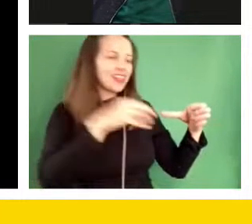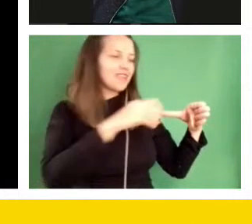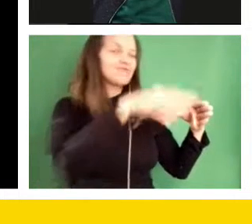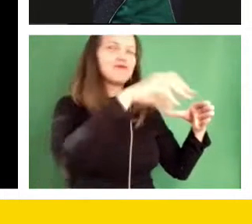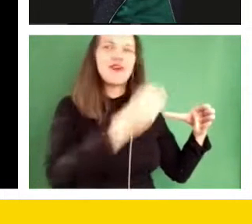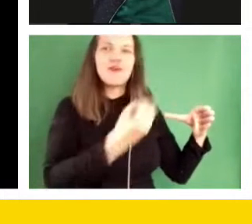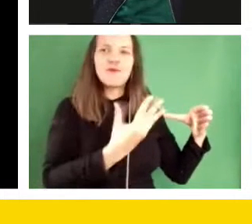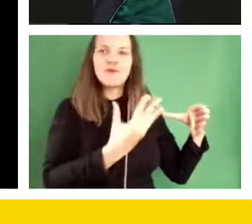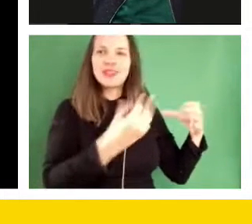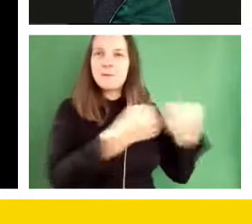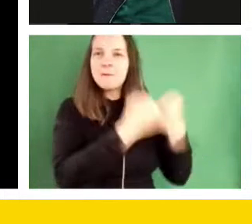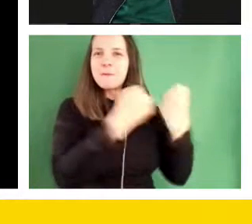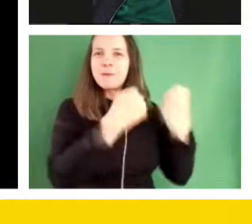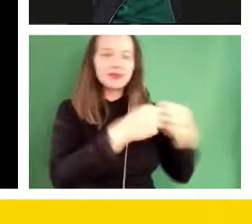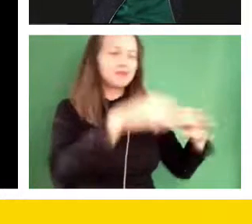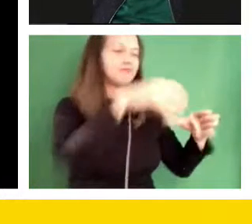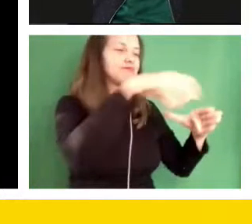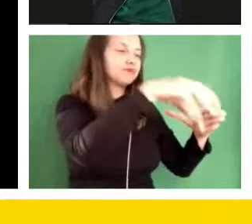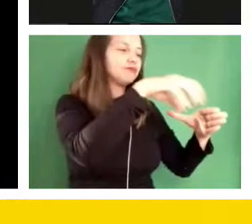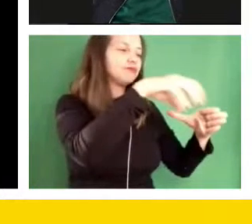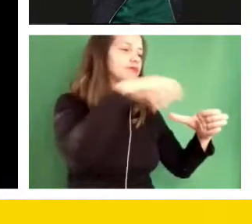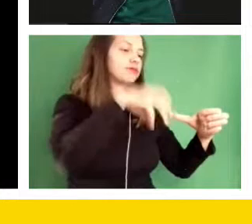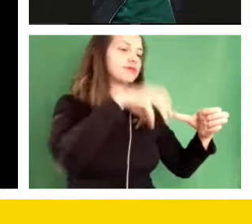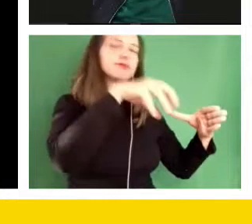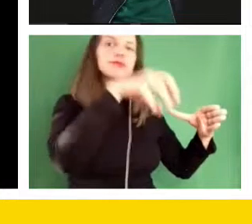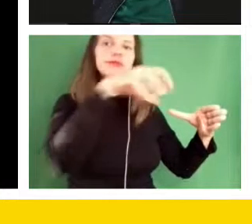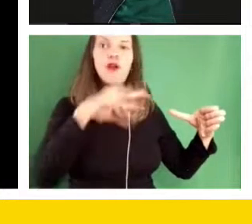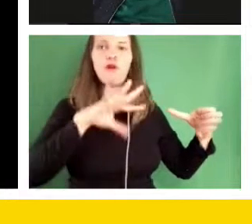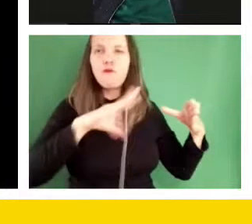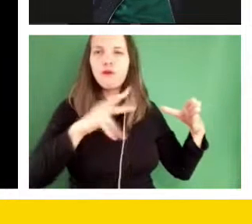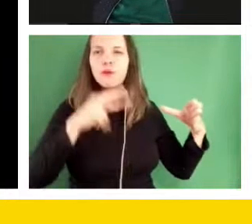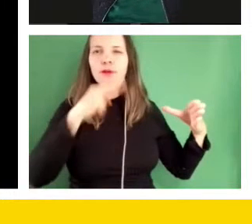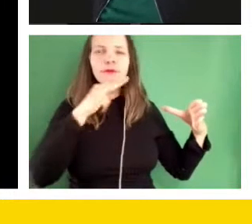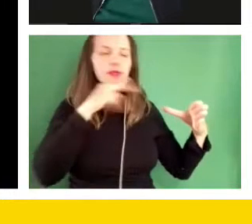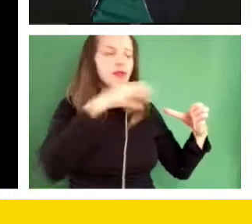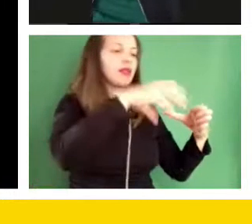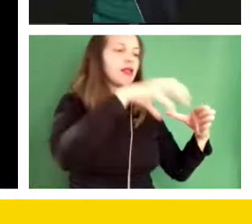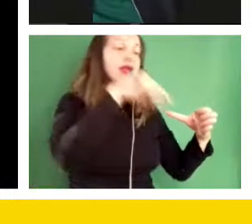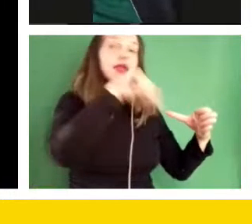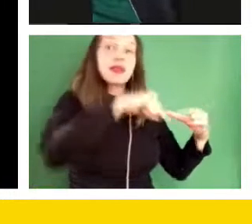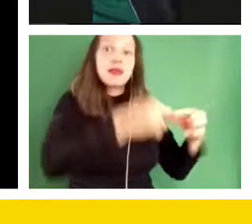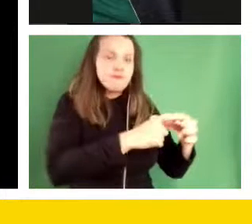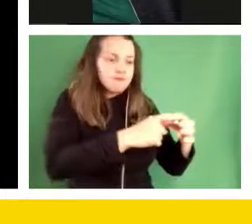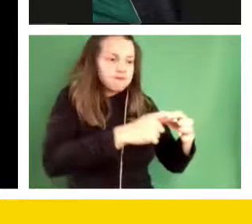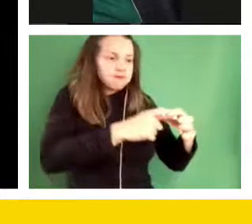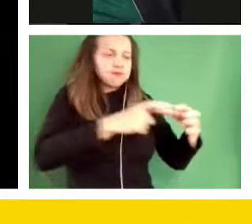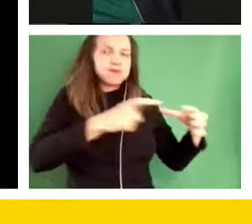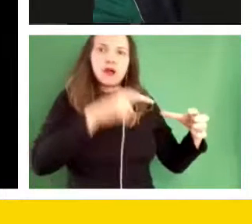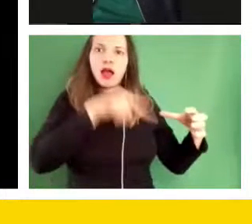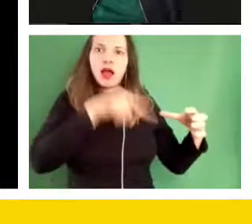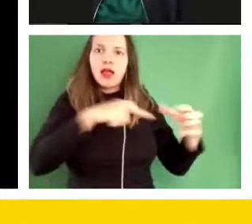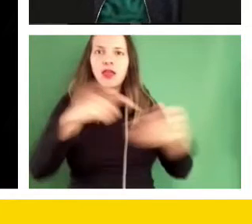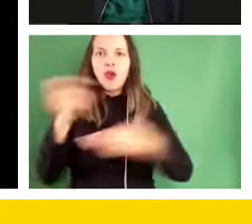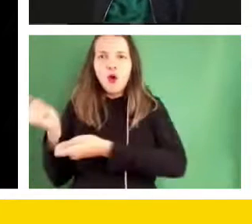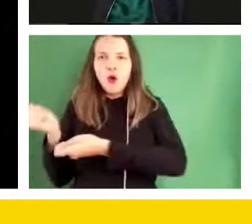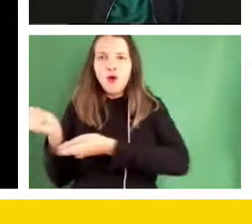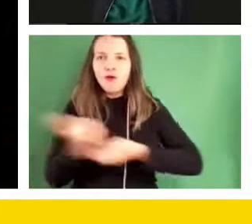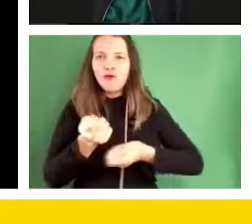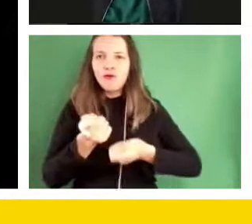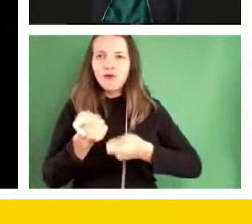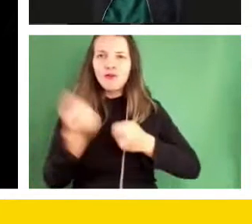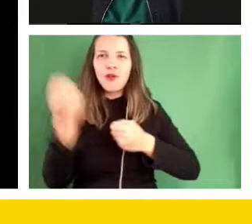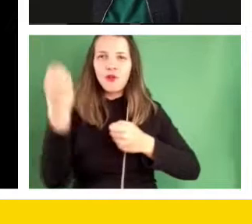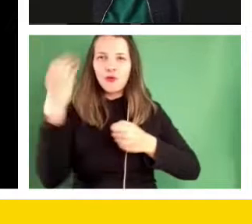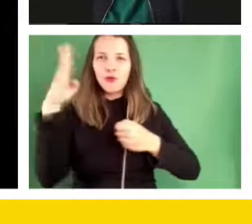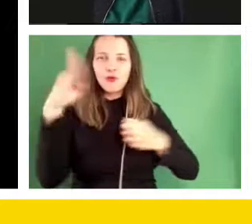lo más importante, por supuesto, el club de golf. A partir de septiembre del año 2004, nosotros comenzamos a